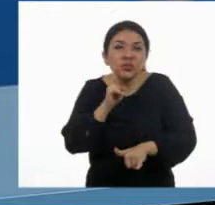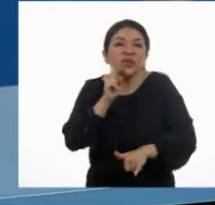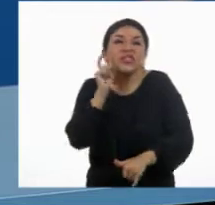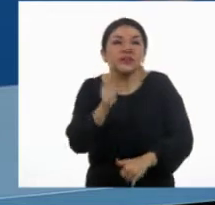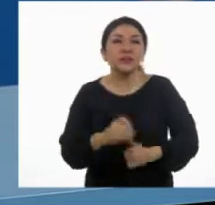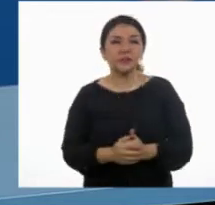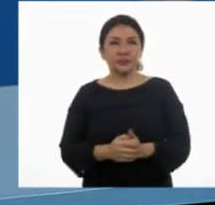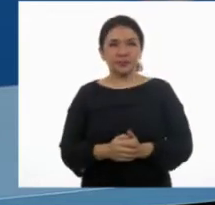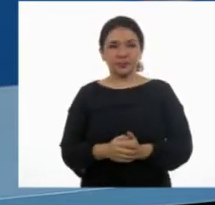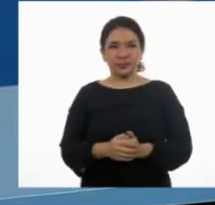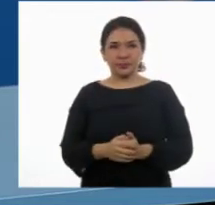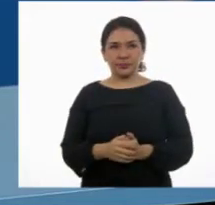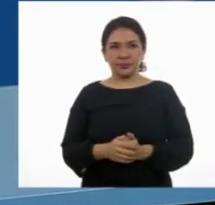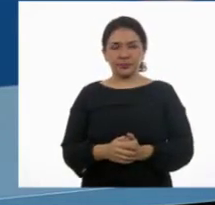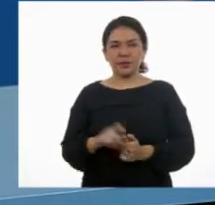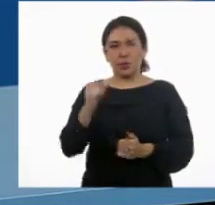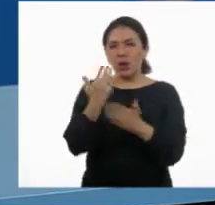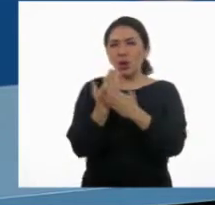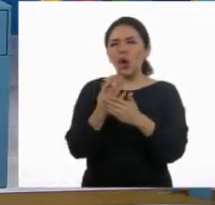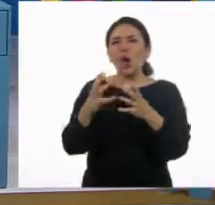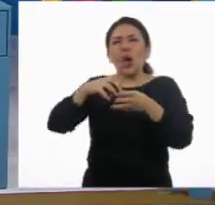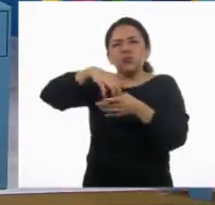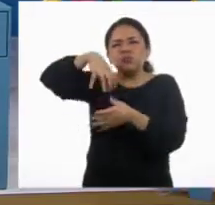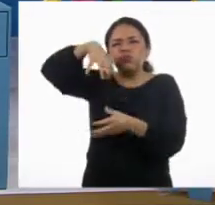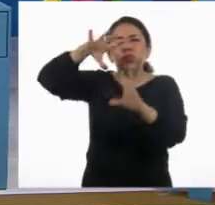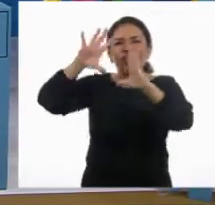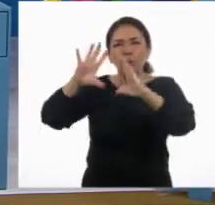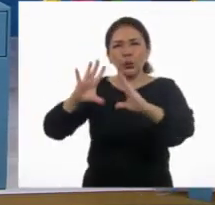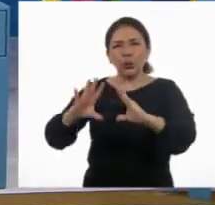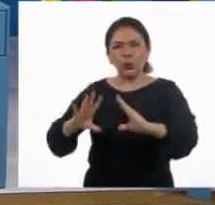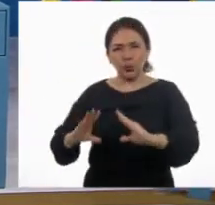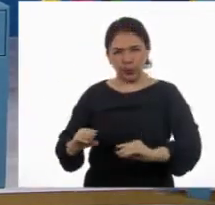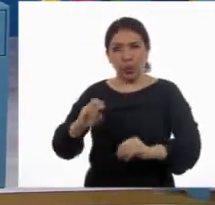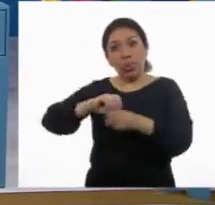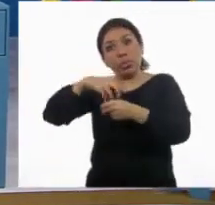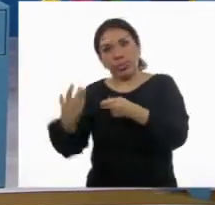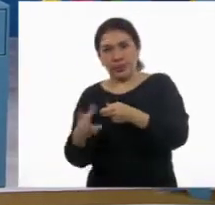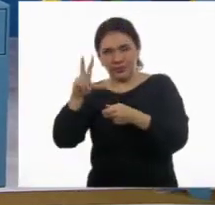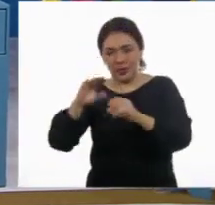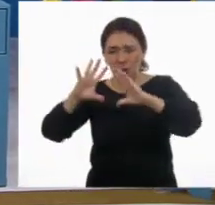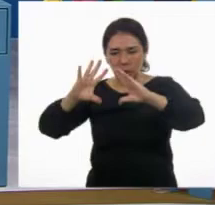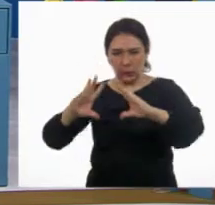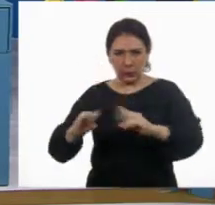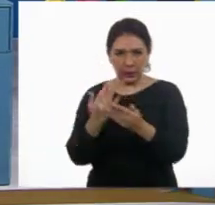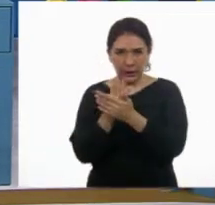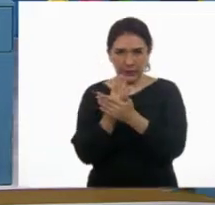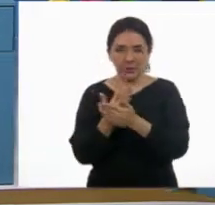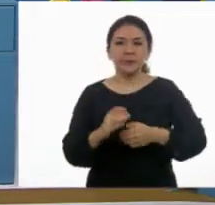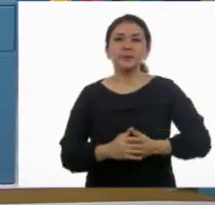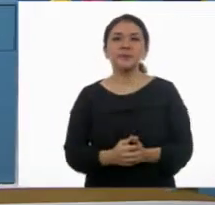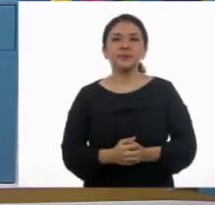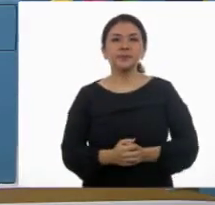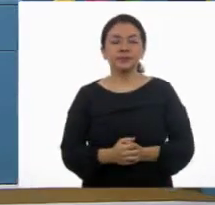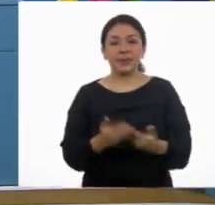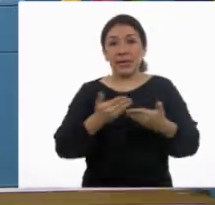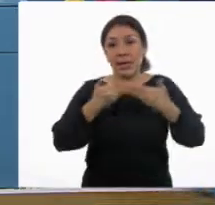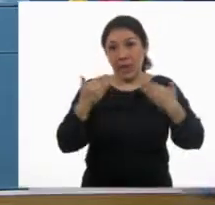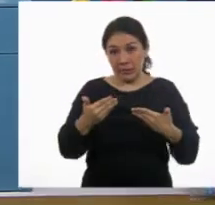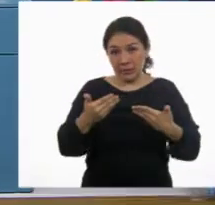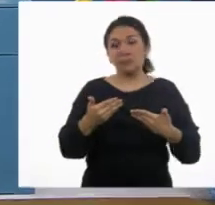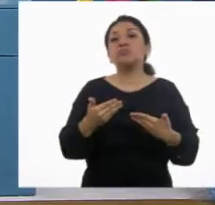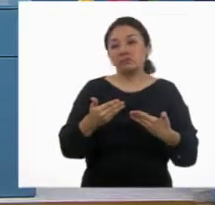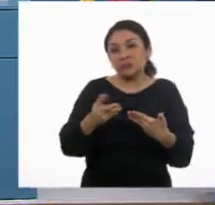va. Vamos a dejarlo un poco en lo que reduce la espuma. La espumita, sí, porque si no se nos va a caer. Mira, aquí está su tapita. Ahora vamos